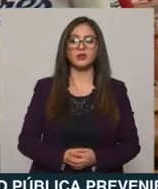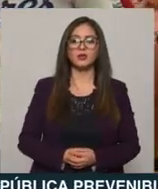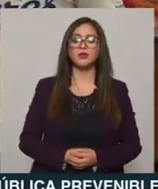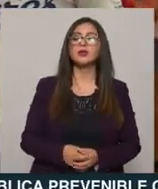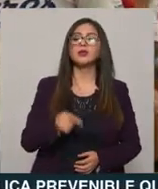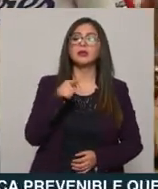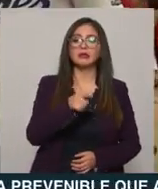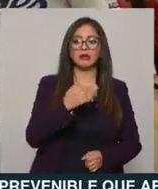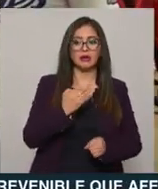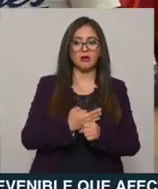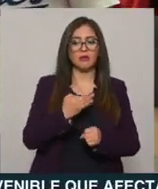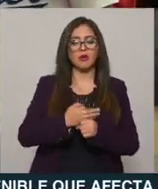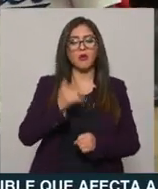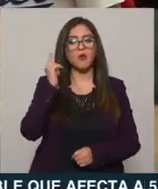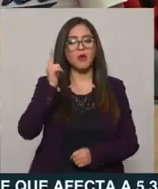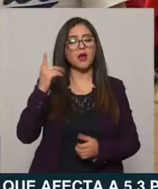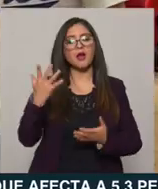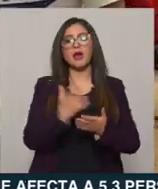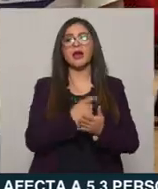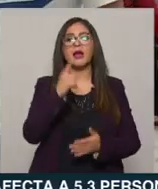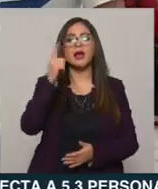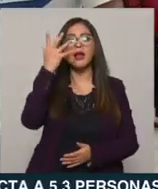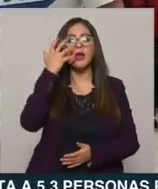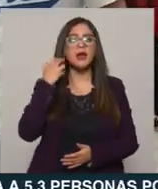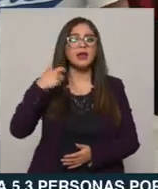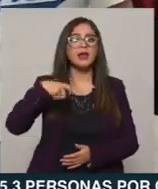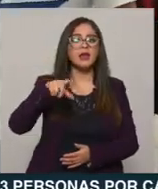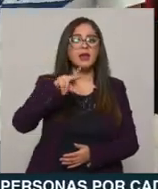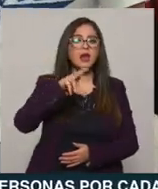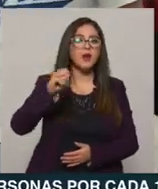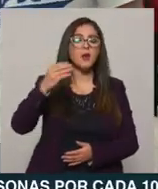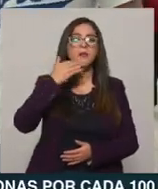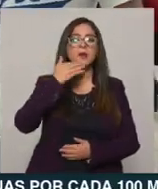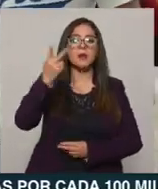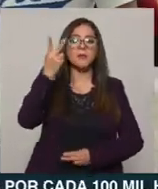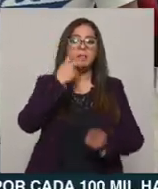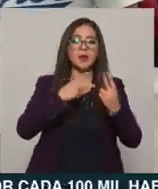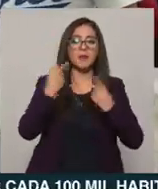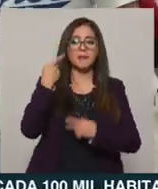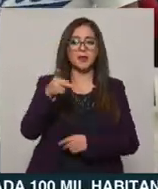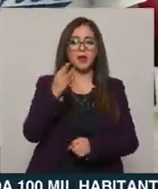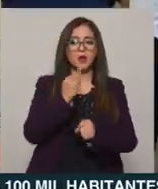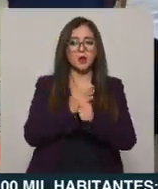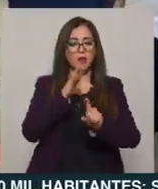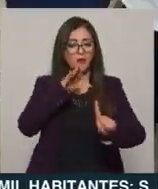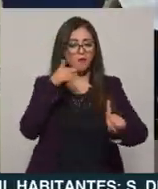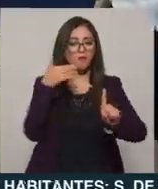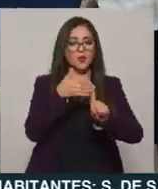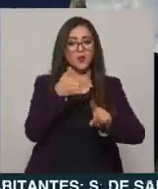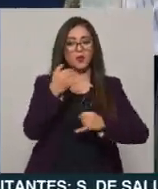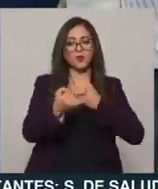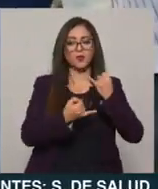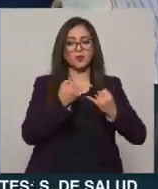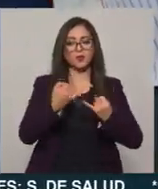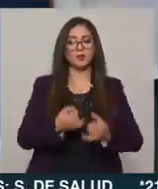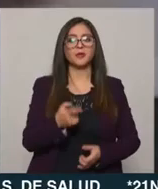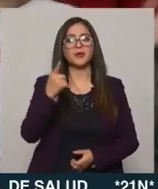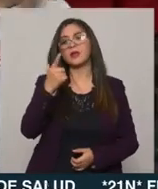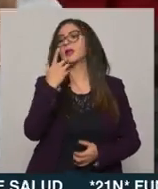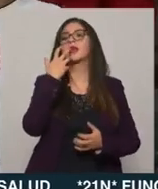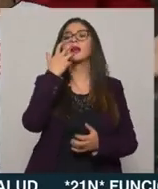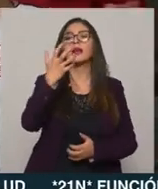ya estamos esperando para recibir a Leones allá en Quintana Roo con todo. Pero hay que enfocarnos ahorita en este partido. ¡Tigres,